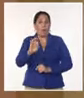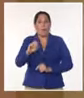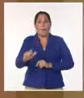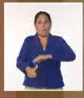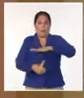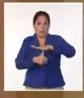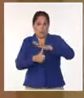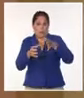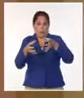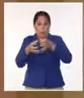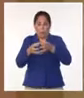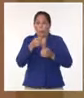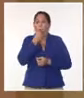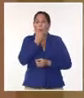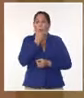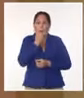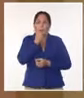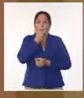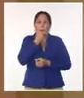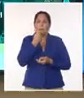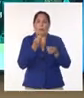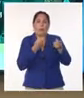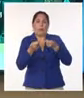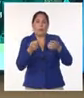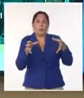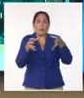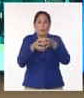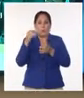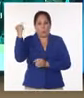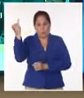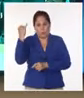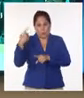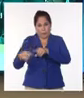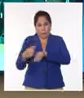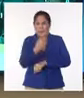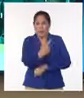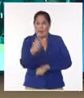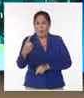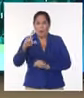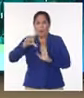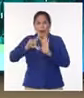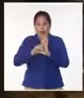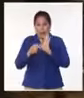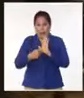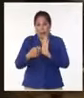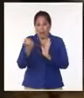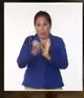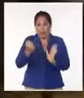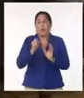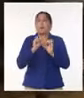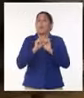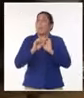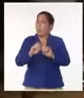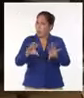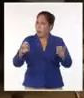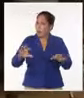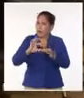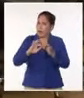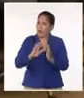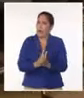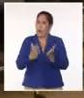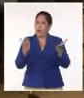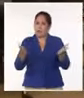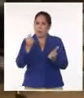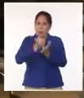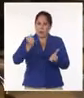Cubana de Arbitraje Comercial Internacional, respectivamente. Cada uno de los decretos leyes aprobados serán publicados oportunamente en la Gaceta Oficial